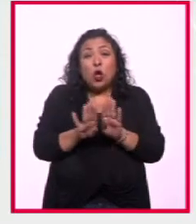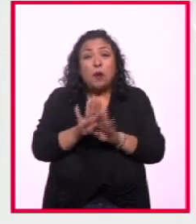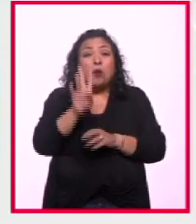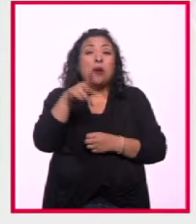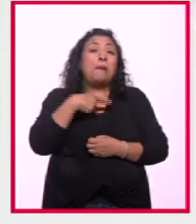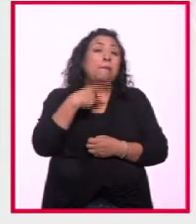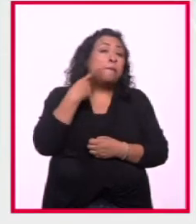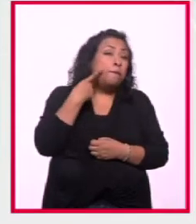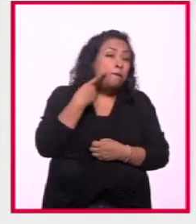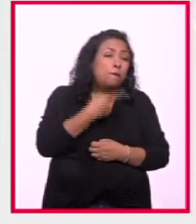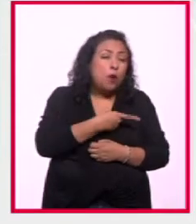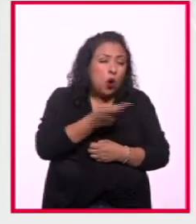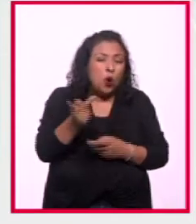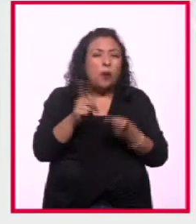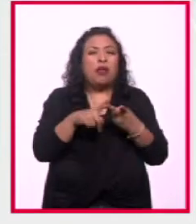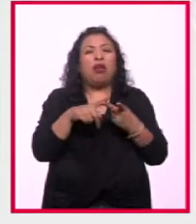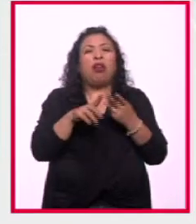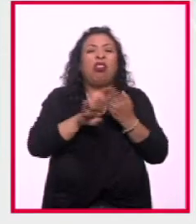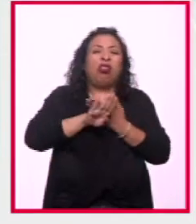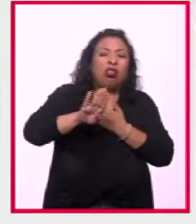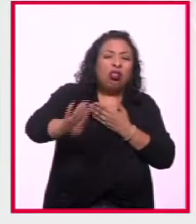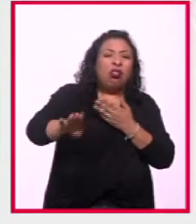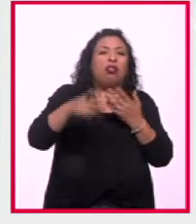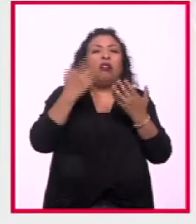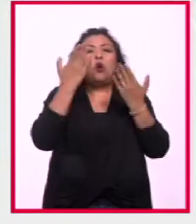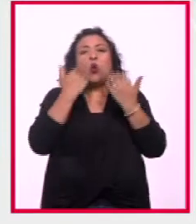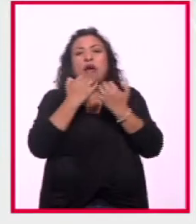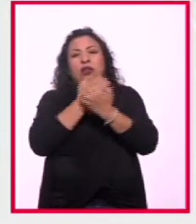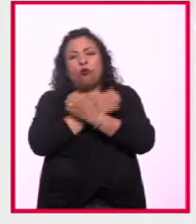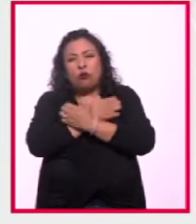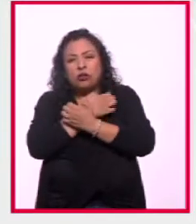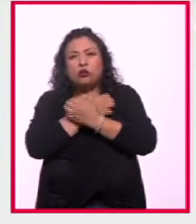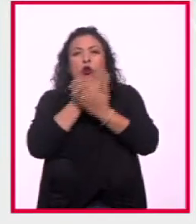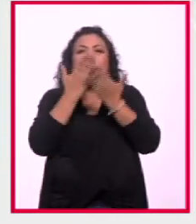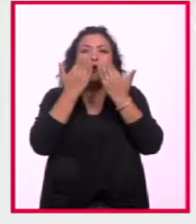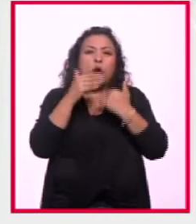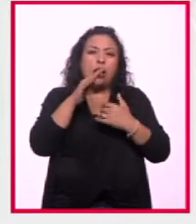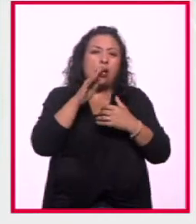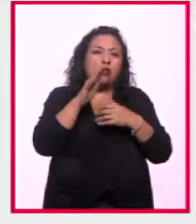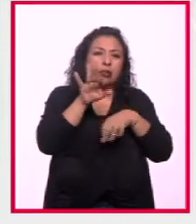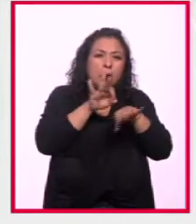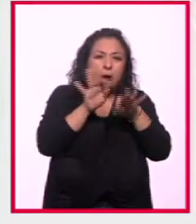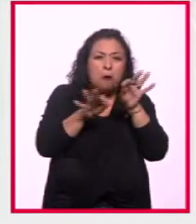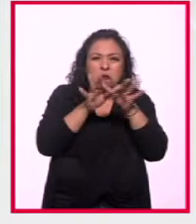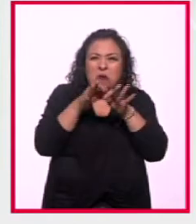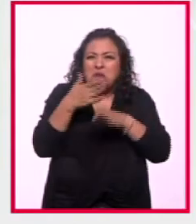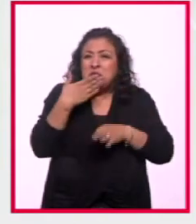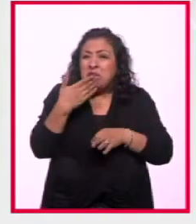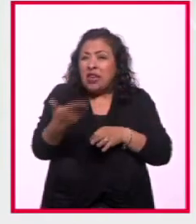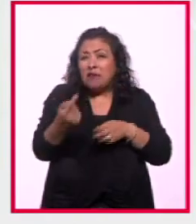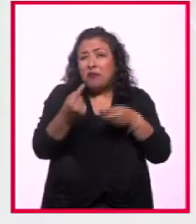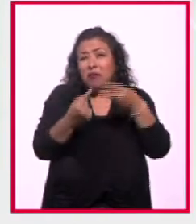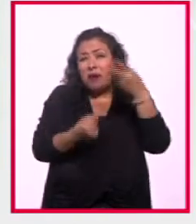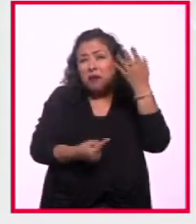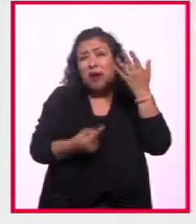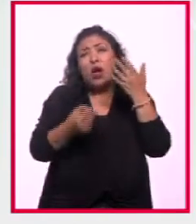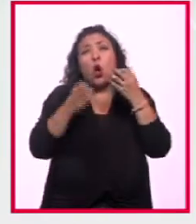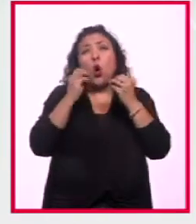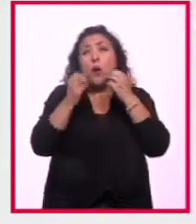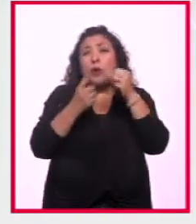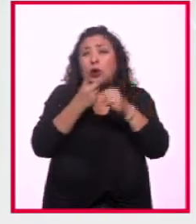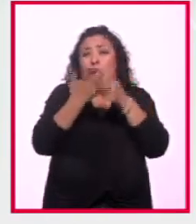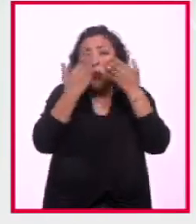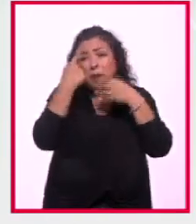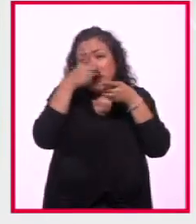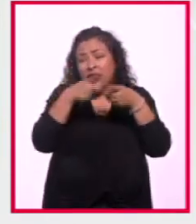pobreza la marginación la falta de educación la falta de condiciones laborales adecuadas la falta de oportunidades